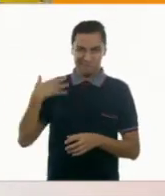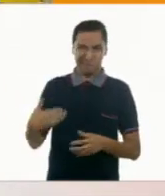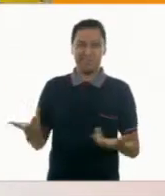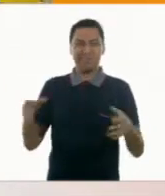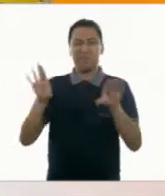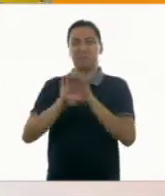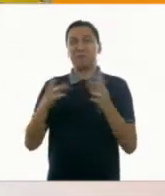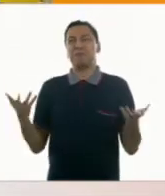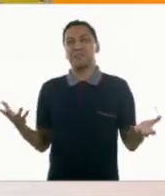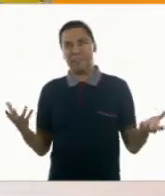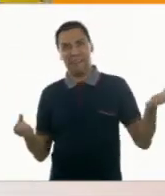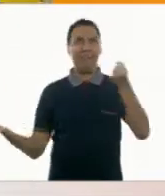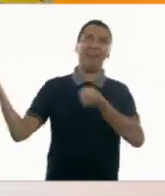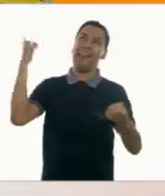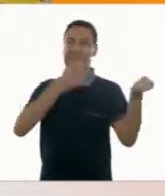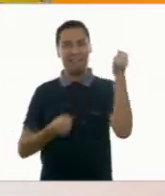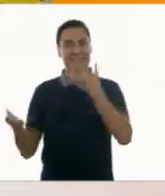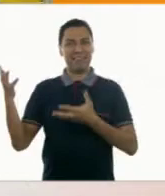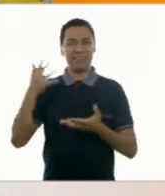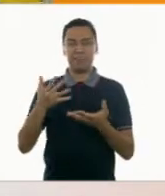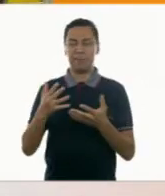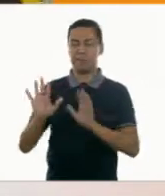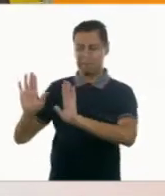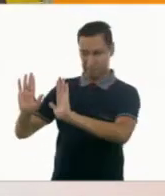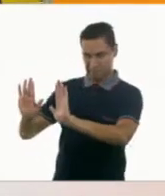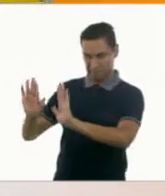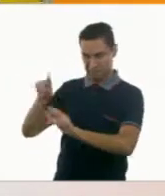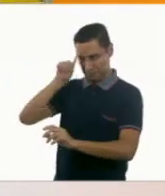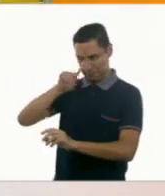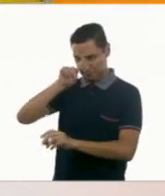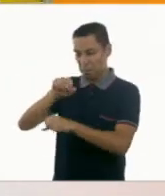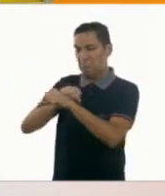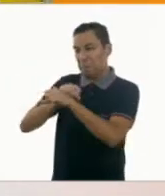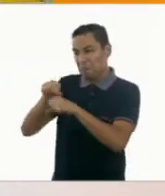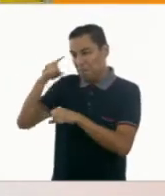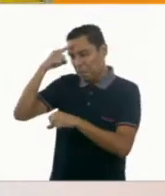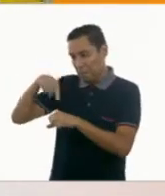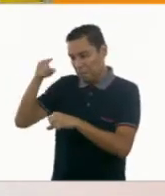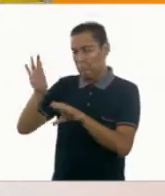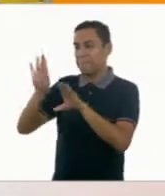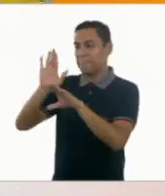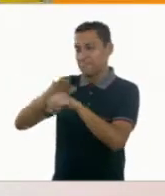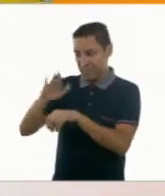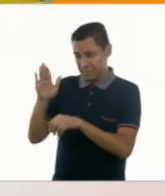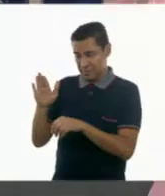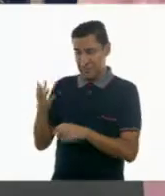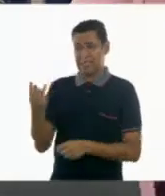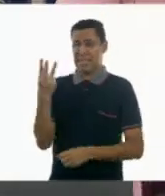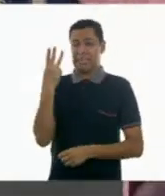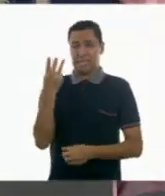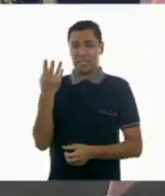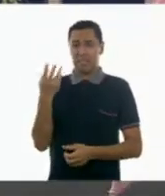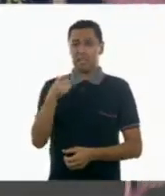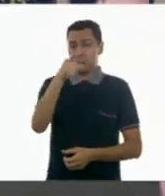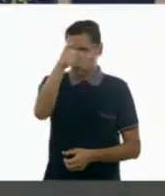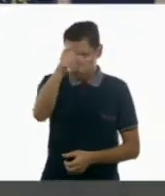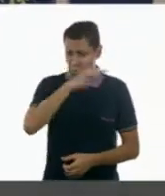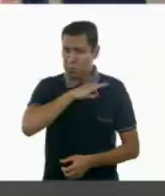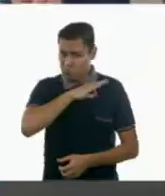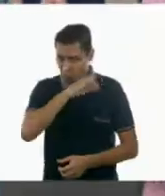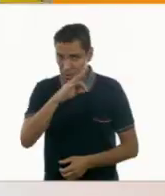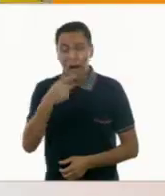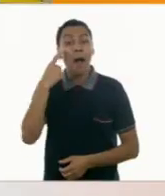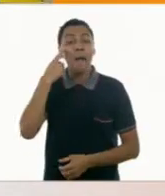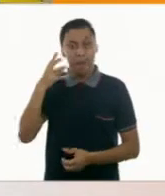sea más sencillo, Ale, ¿te late? Sí, está muy... Sí, la verdad, sí lo siento con difícil. Con tres sí. Está complicado, pero en casa yo sé que lo pueden lograr.